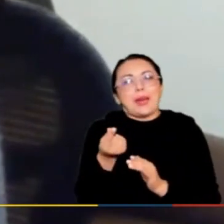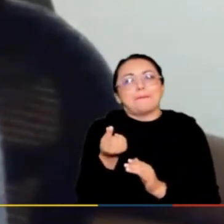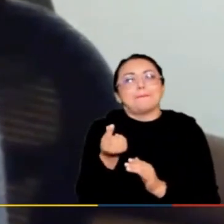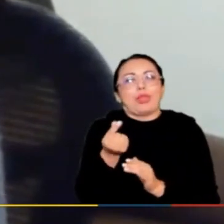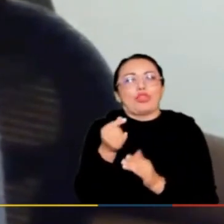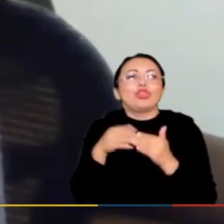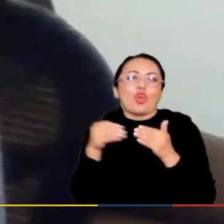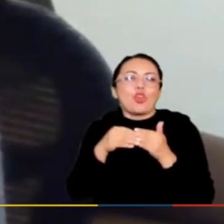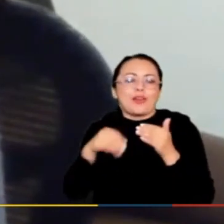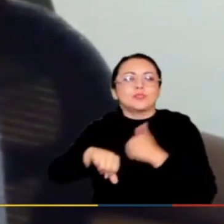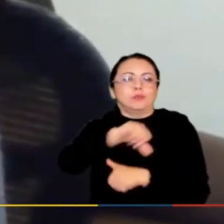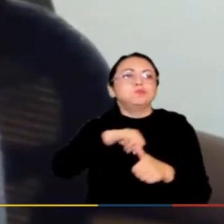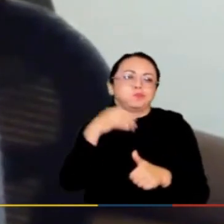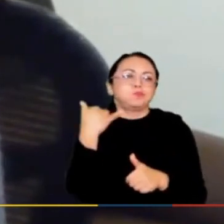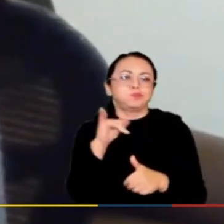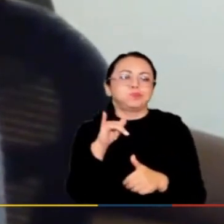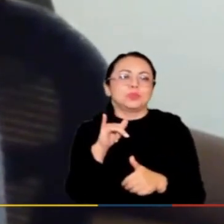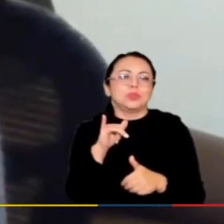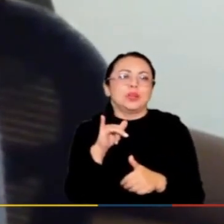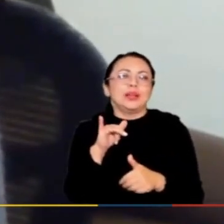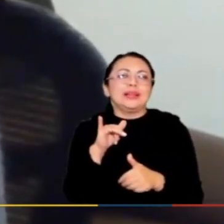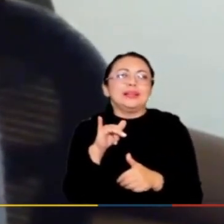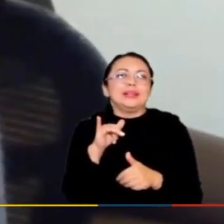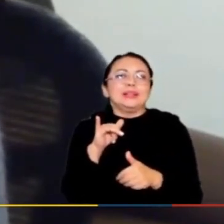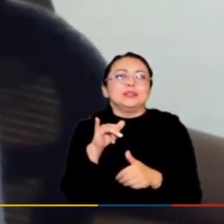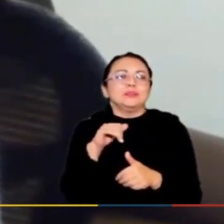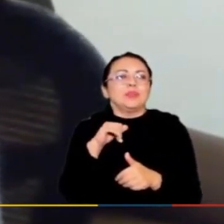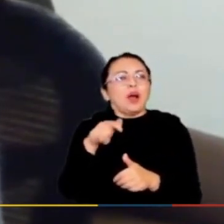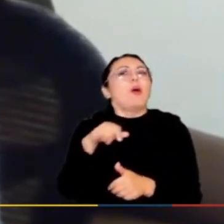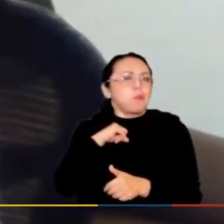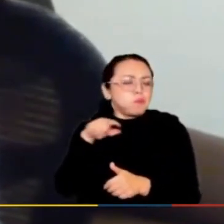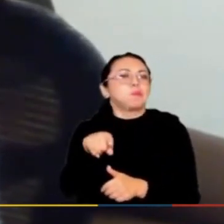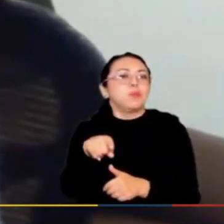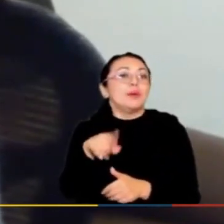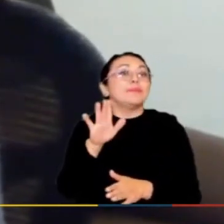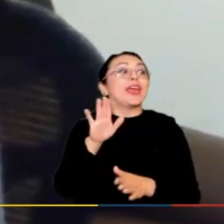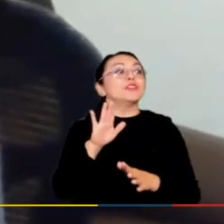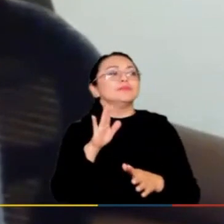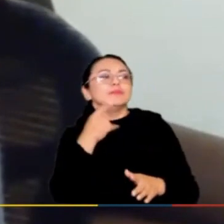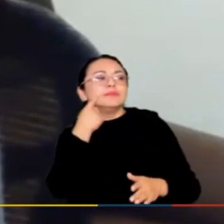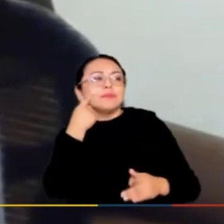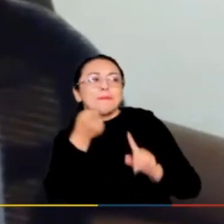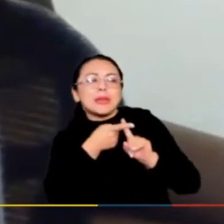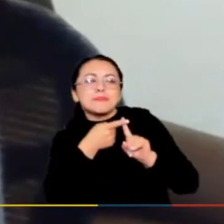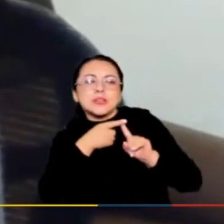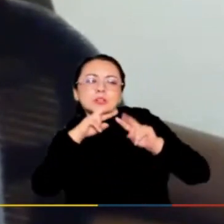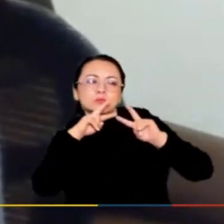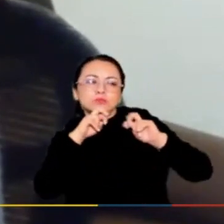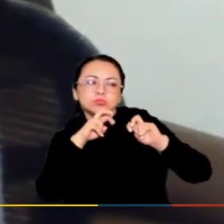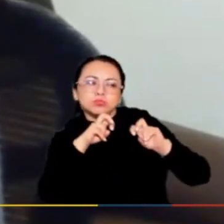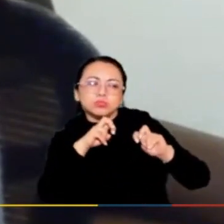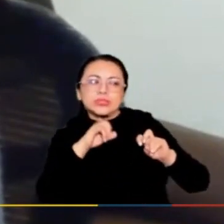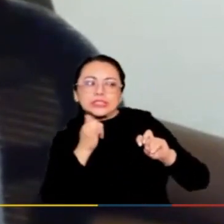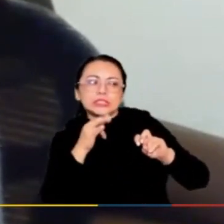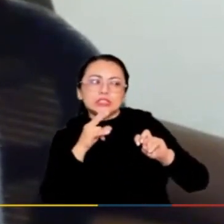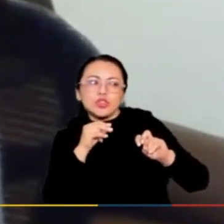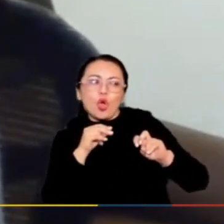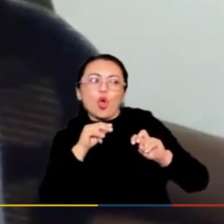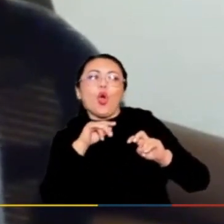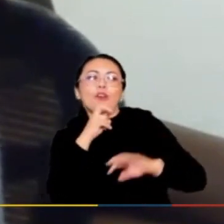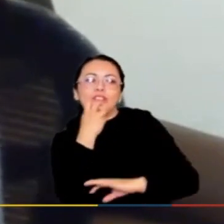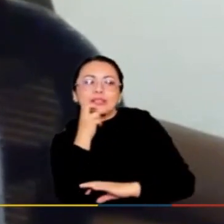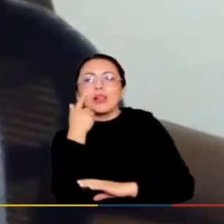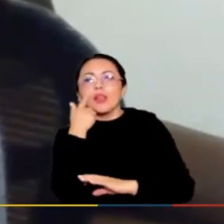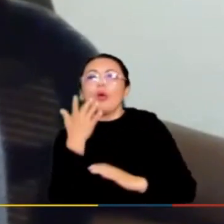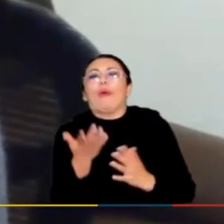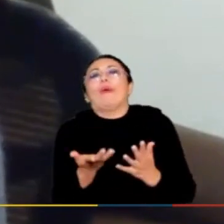pues no impide el deber impuesto del que ha hablado sobre el operador financiero